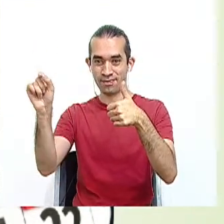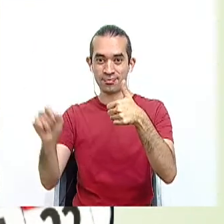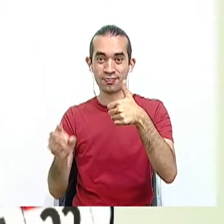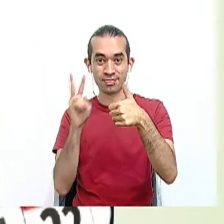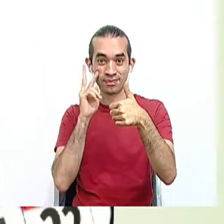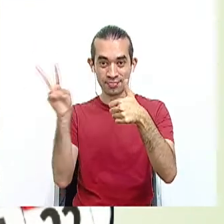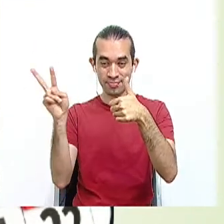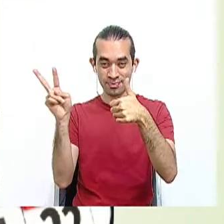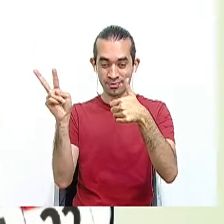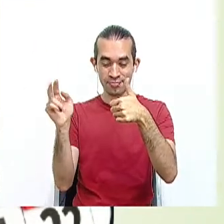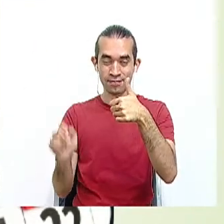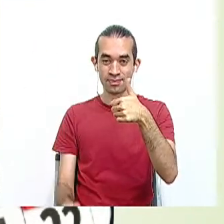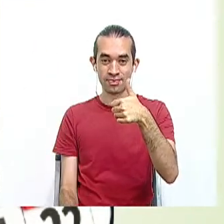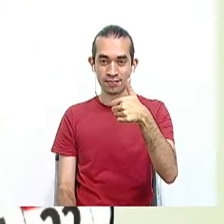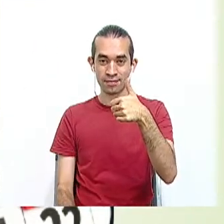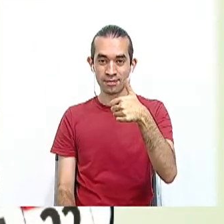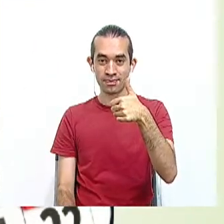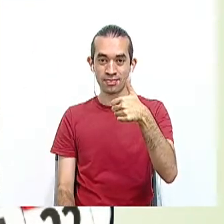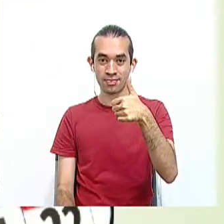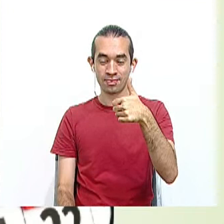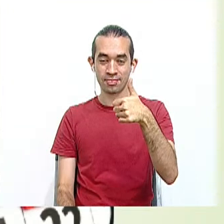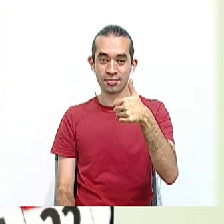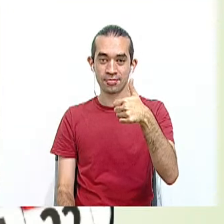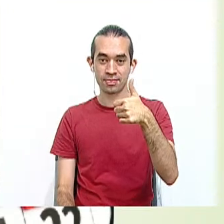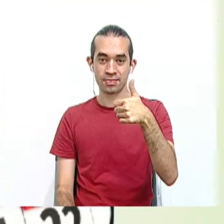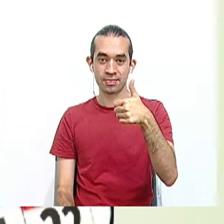¿Lo ven? Separado por guiones.